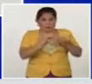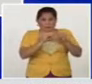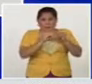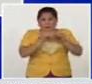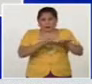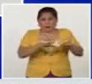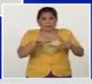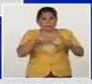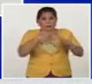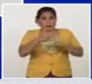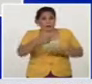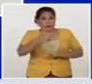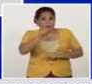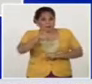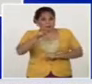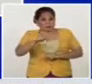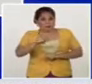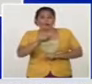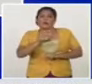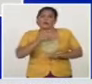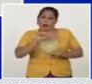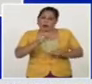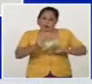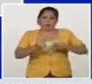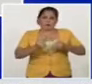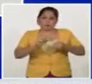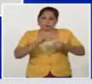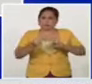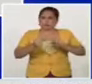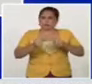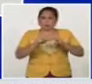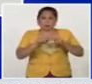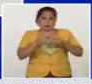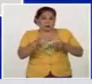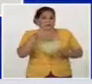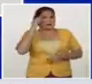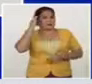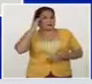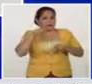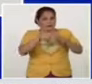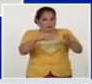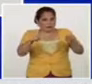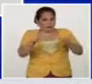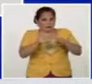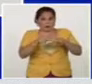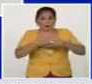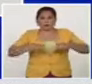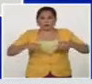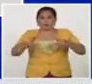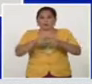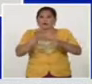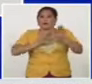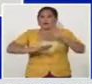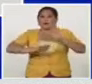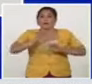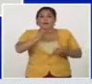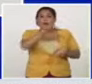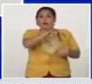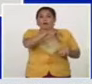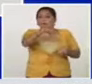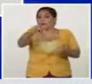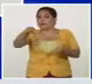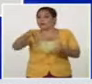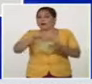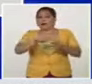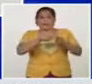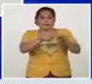realmente ayuda a veces al control, porque indiscutiblemente con el Consejo de Defensa, en los lugares donde hay un evento, sea